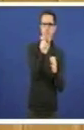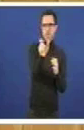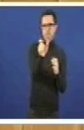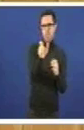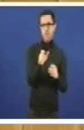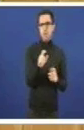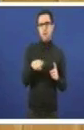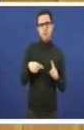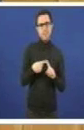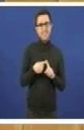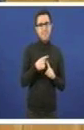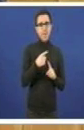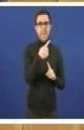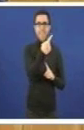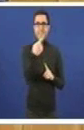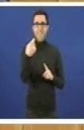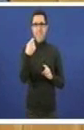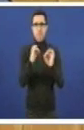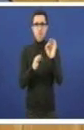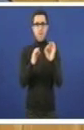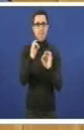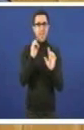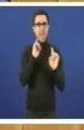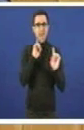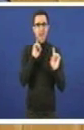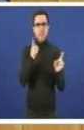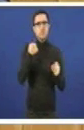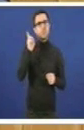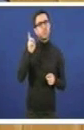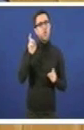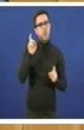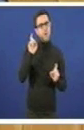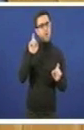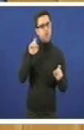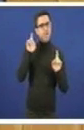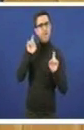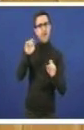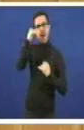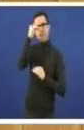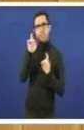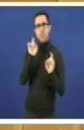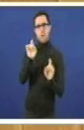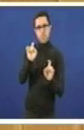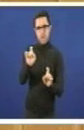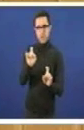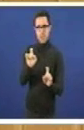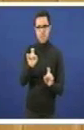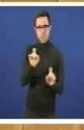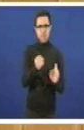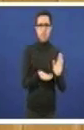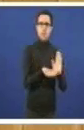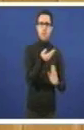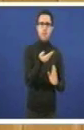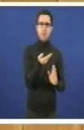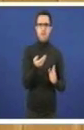e un 100% se sólo reciba atención educativa esta familia de altísimos ingresos de 1200